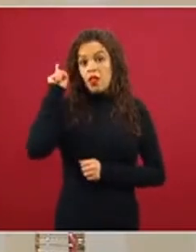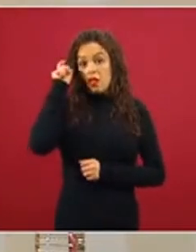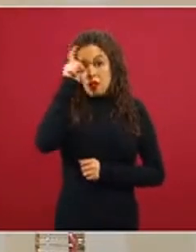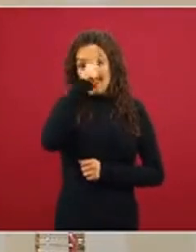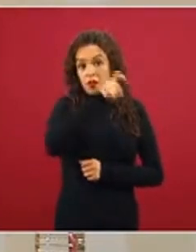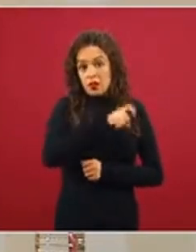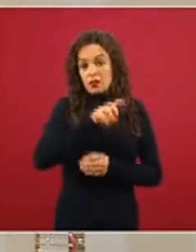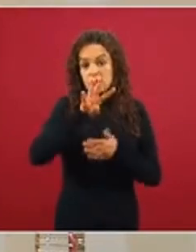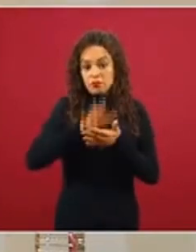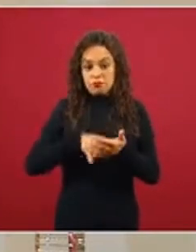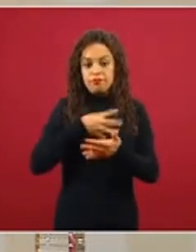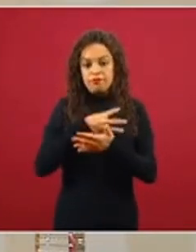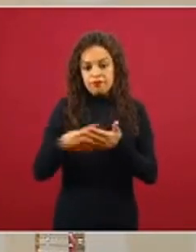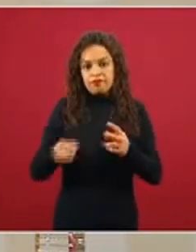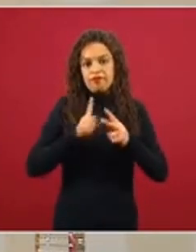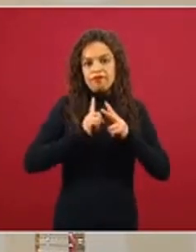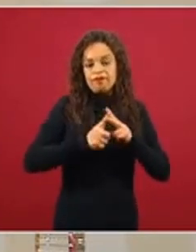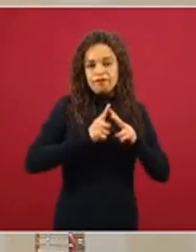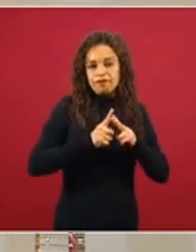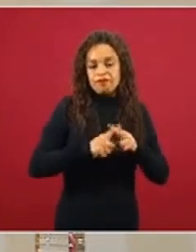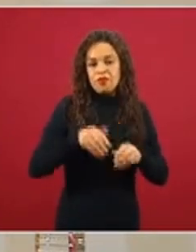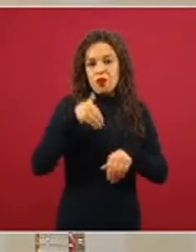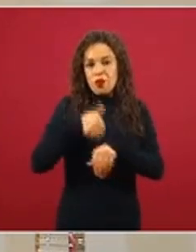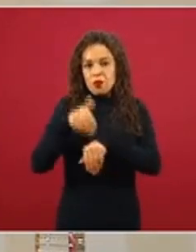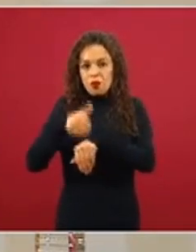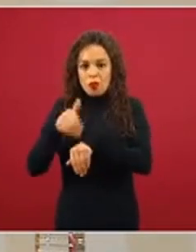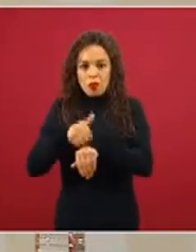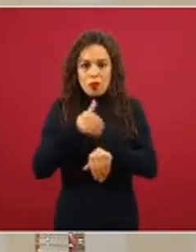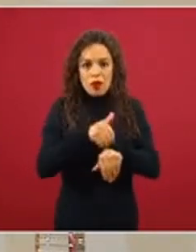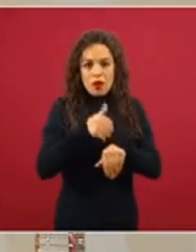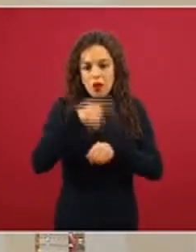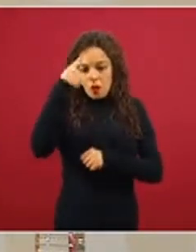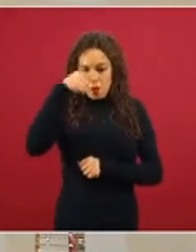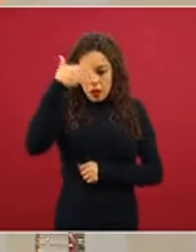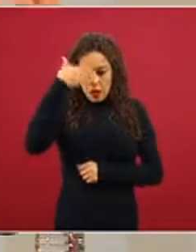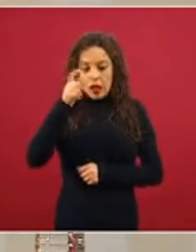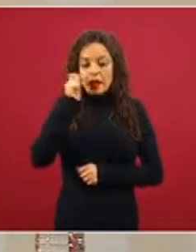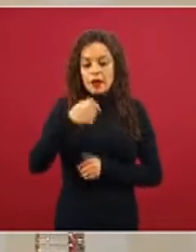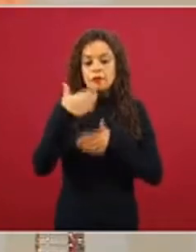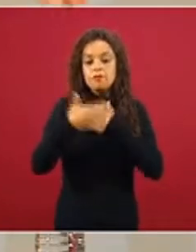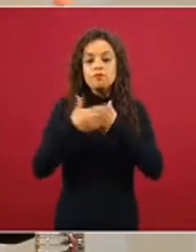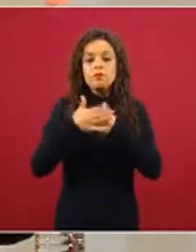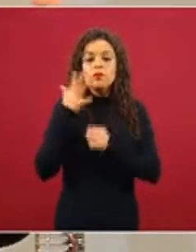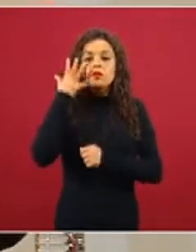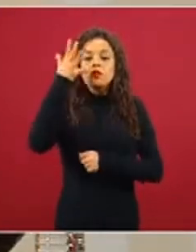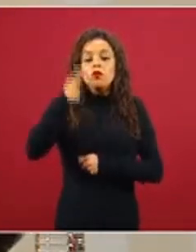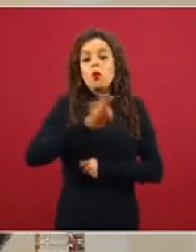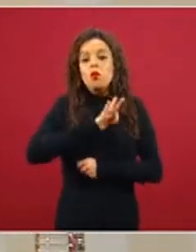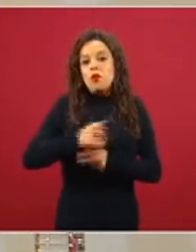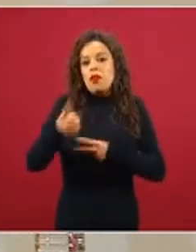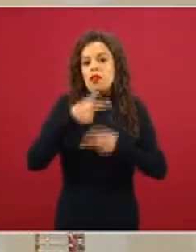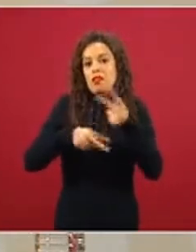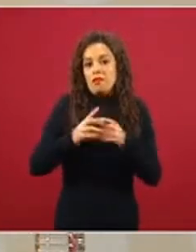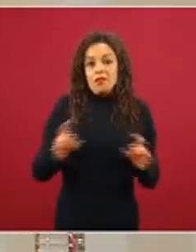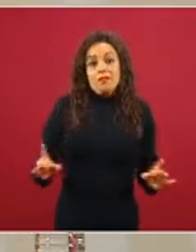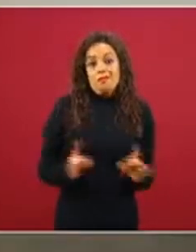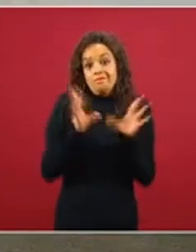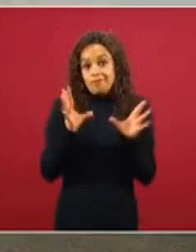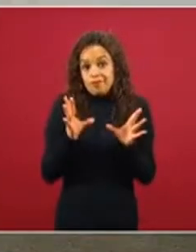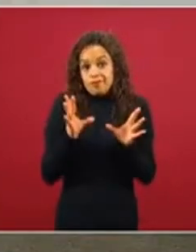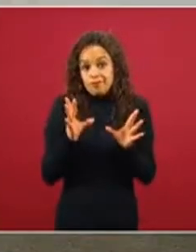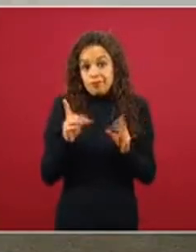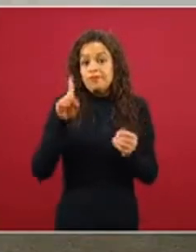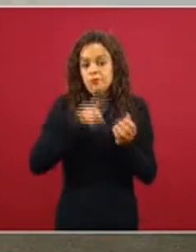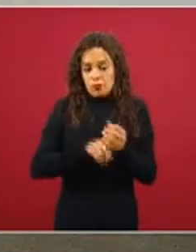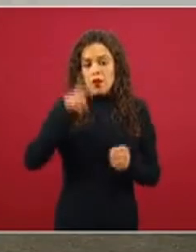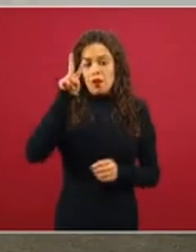con fórmulas matemáticas que permiten hacer una predicción. Pero es un fenómeno muy complejo y obviamente